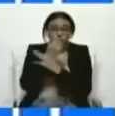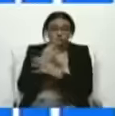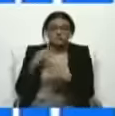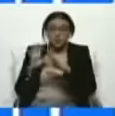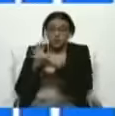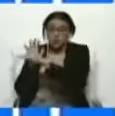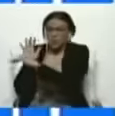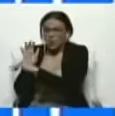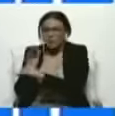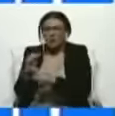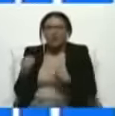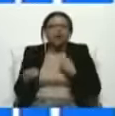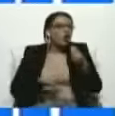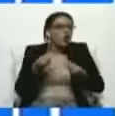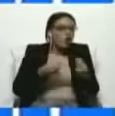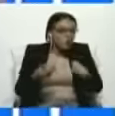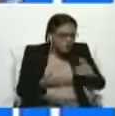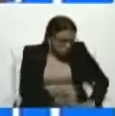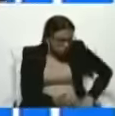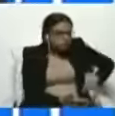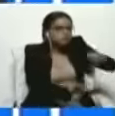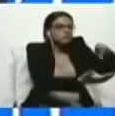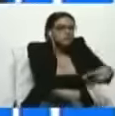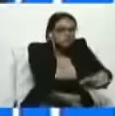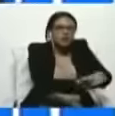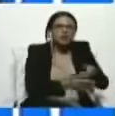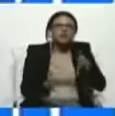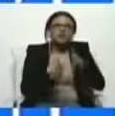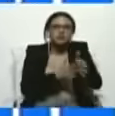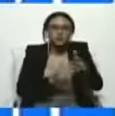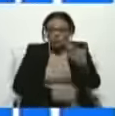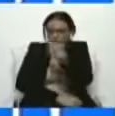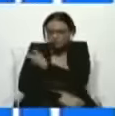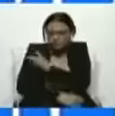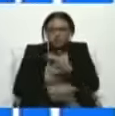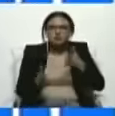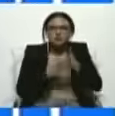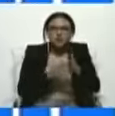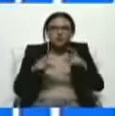para poder pagar. Algunos de esos fondos los recuperamos.